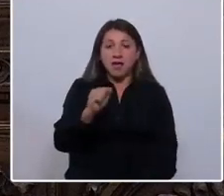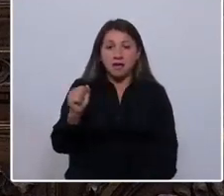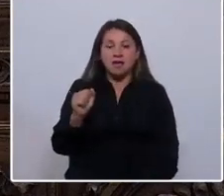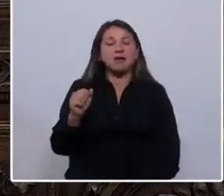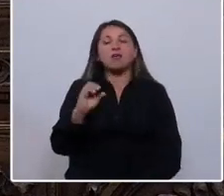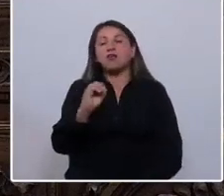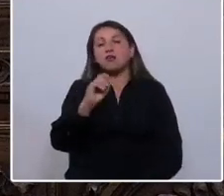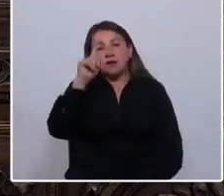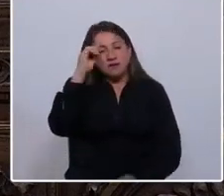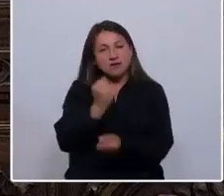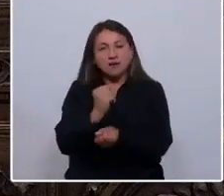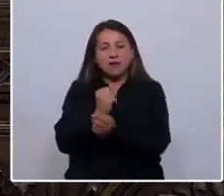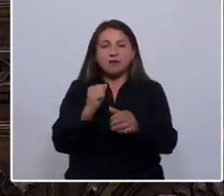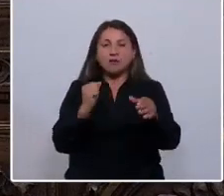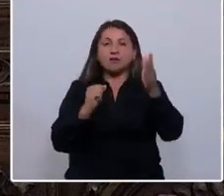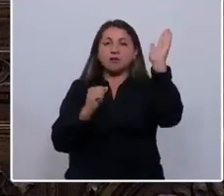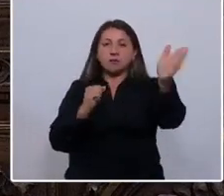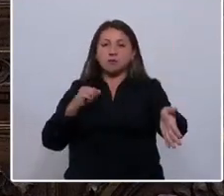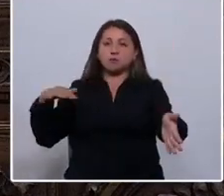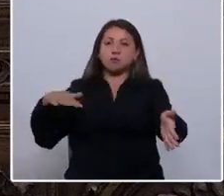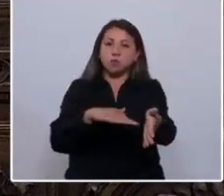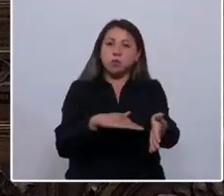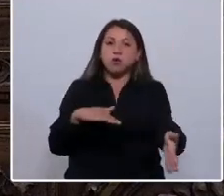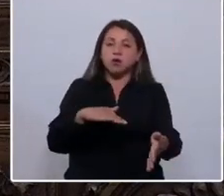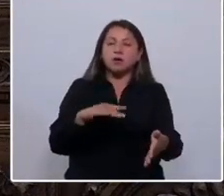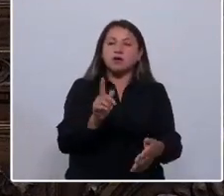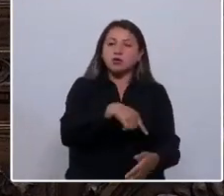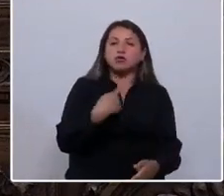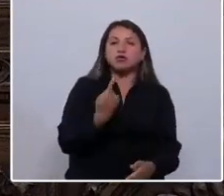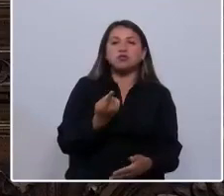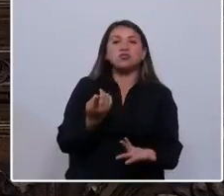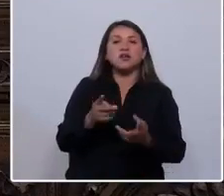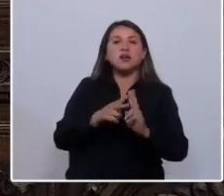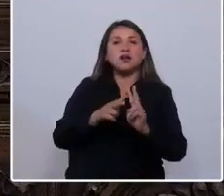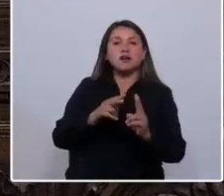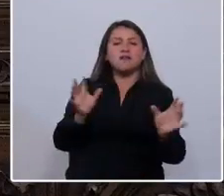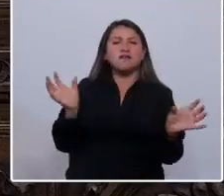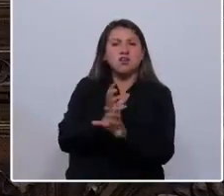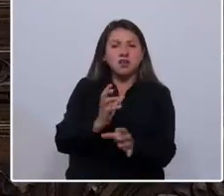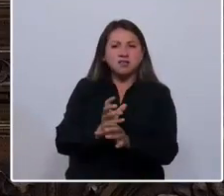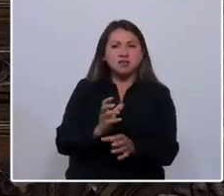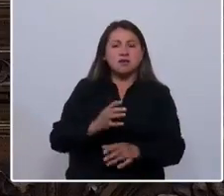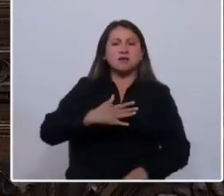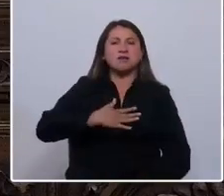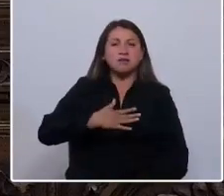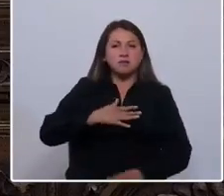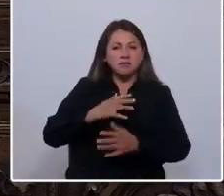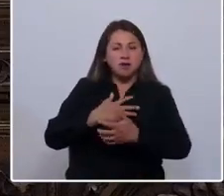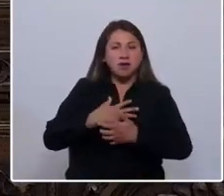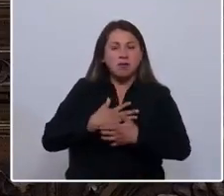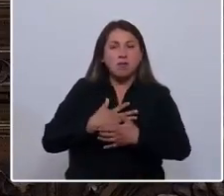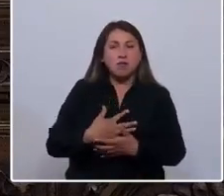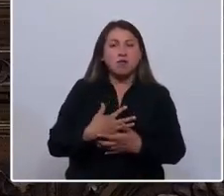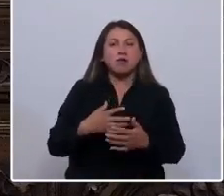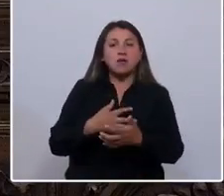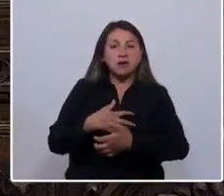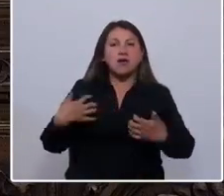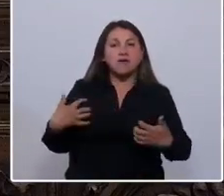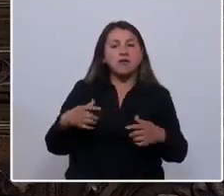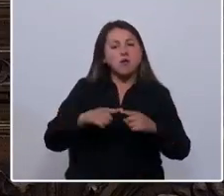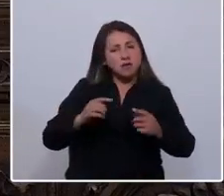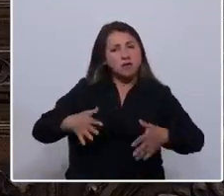han querido ver derramamiento de sangre, respondemos con organización, pasión, amor y rabia que nos moviliza para